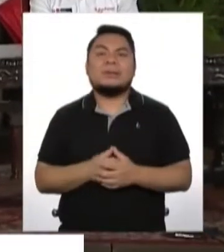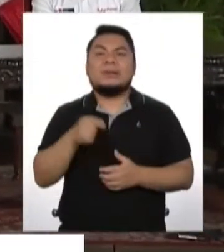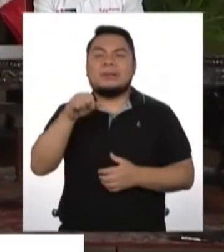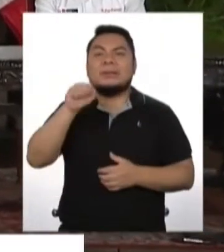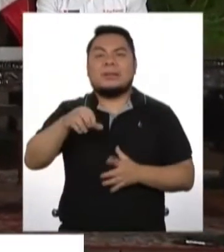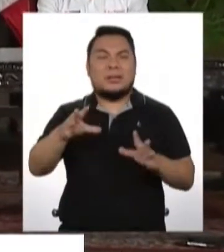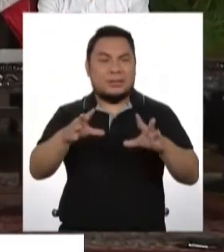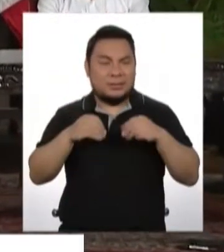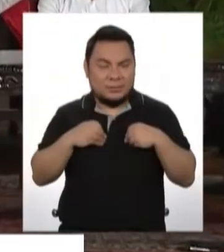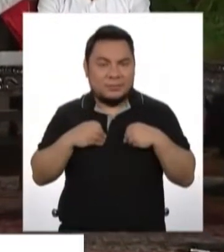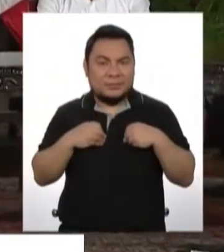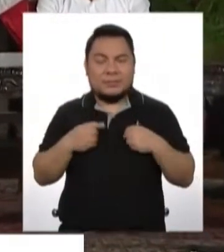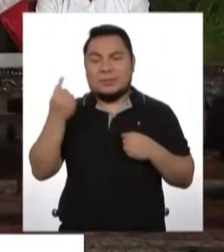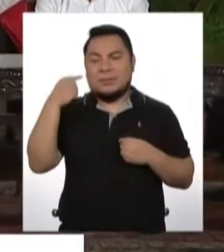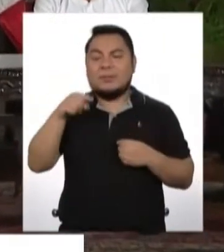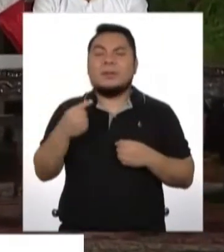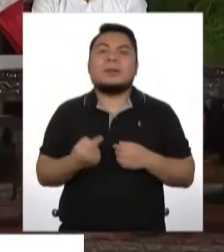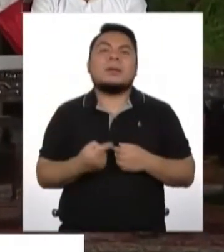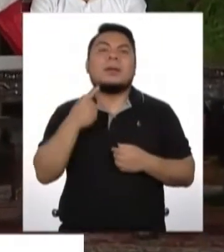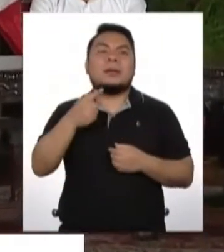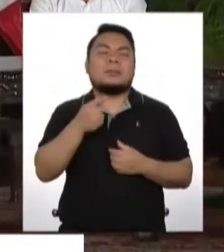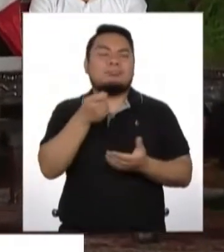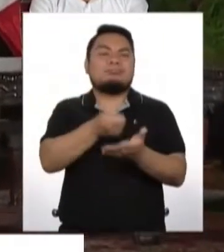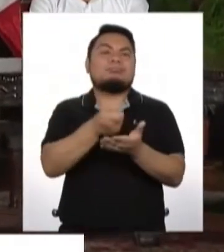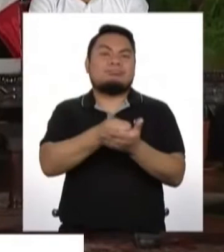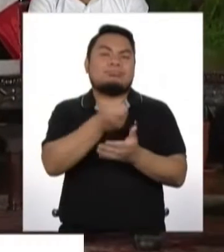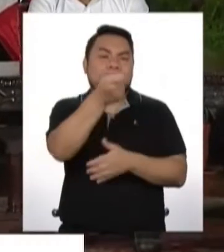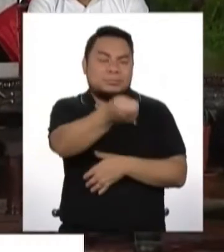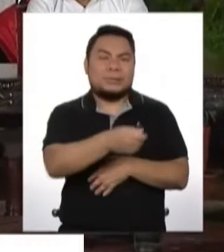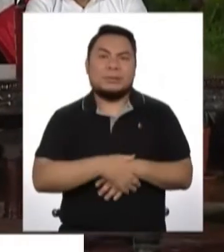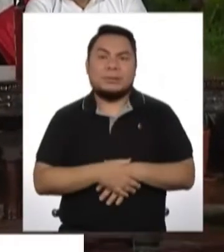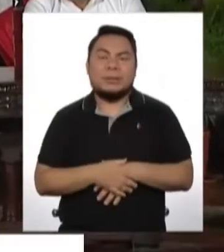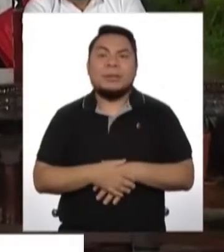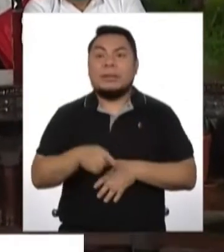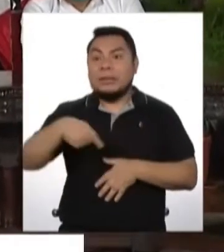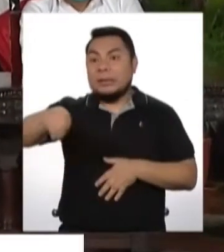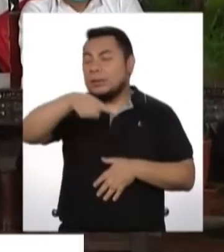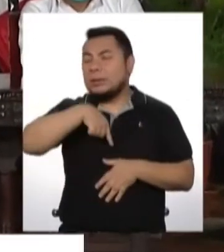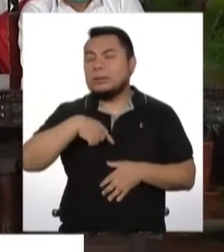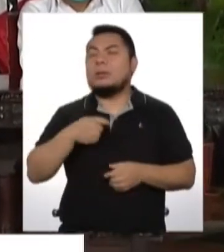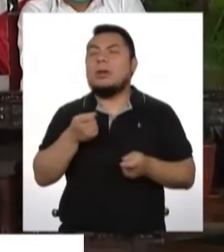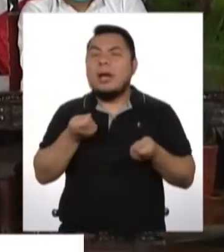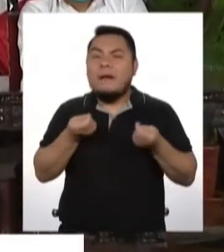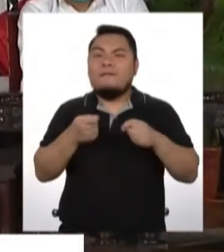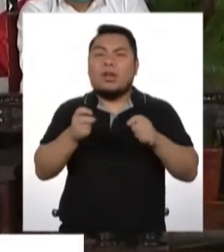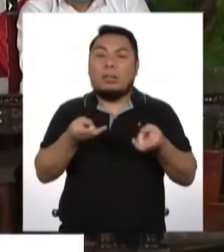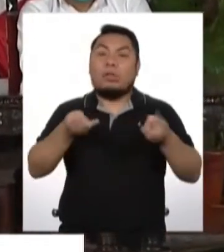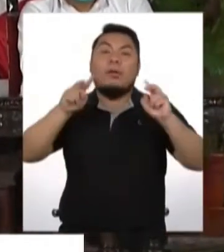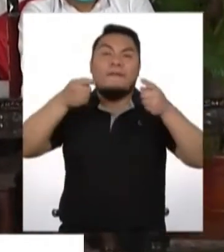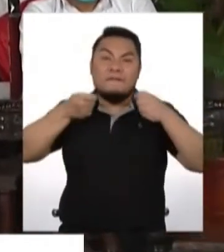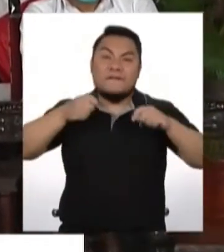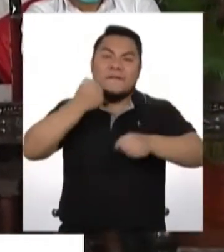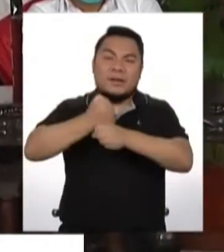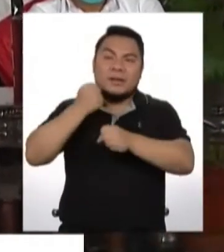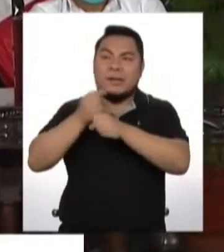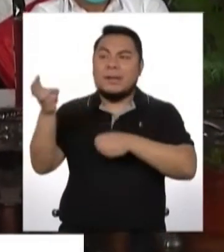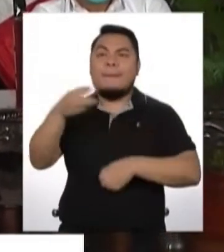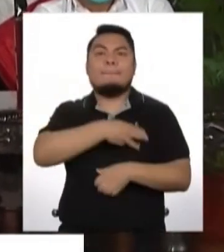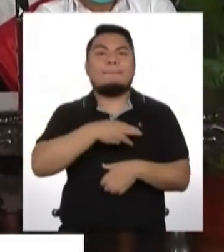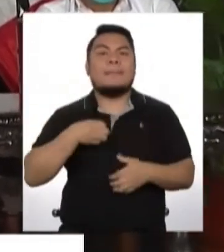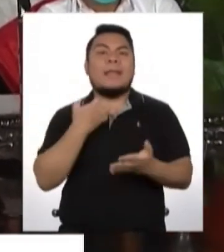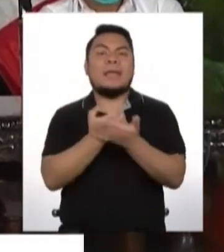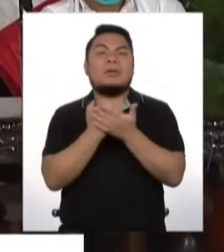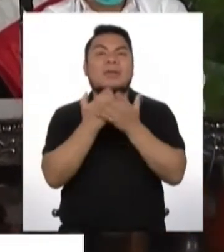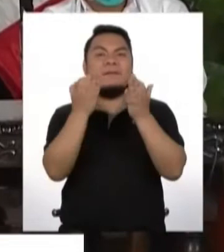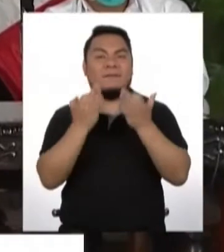van a recibir, que se han inscrito para recibir este subsidio. Y esto representa un esfuerzo adicional del Ministerio de Economía y Finanzas